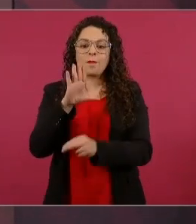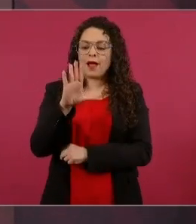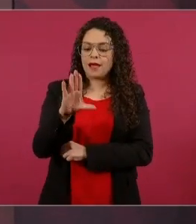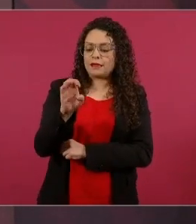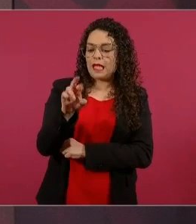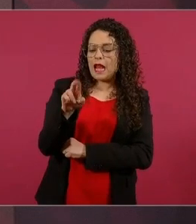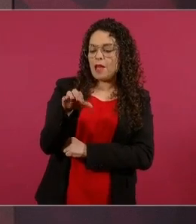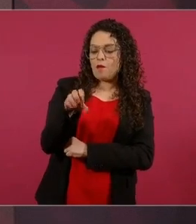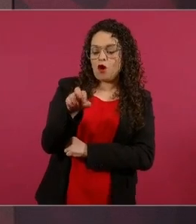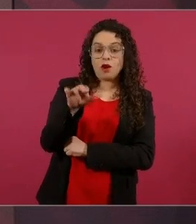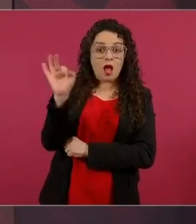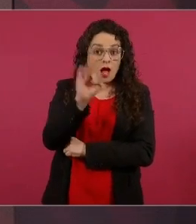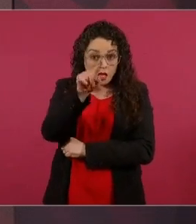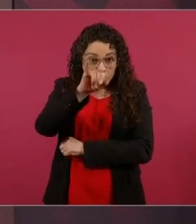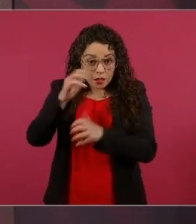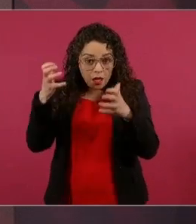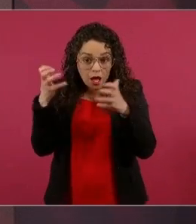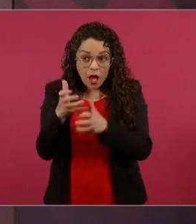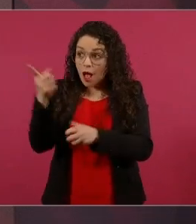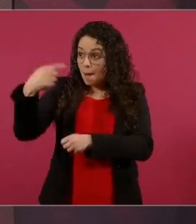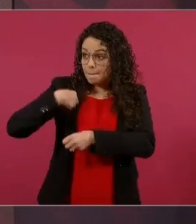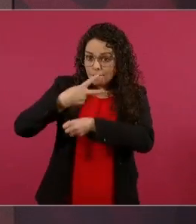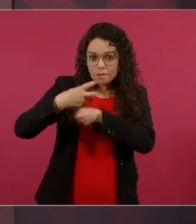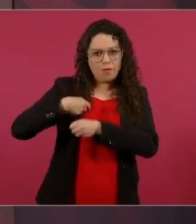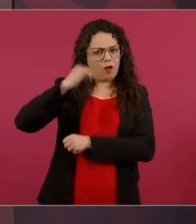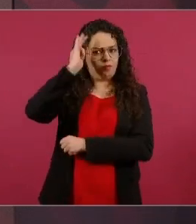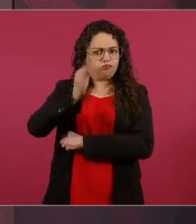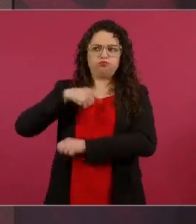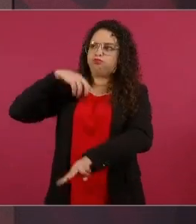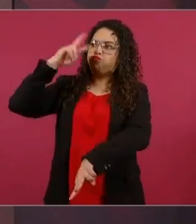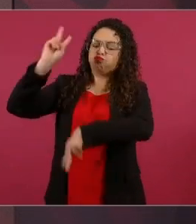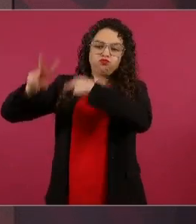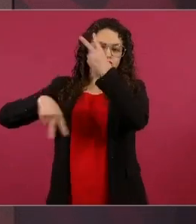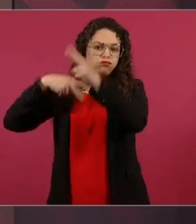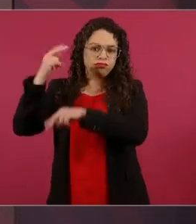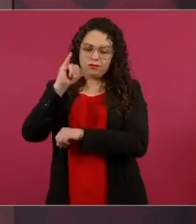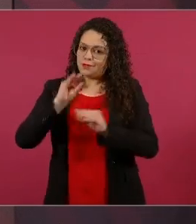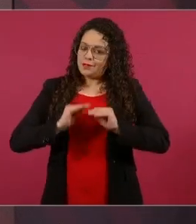voy cuando un partido se comprometa a